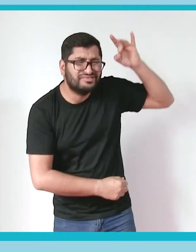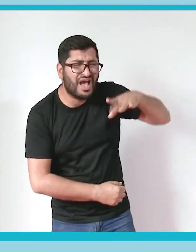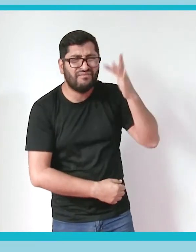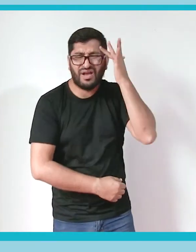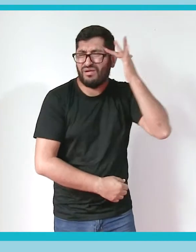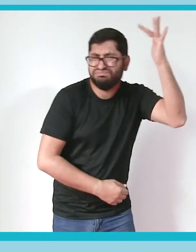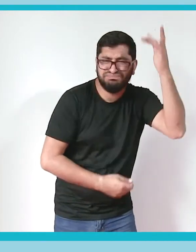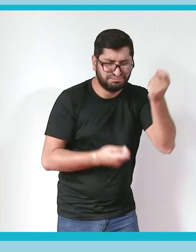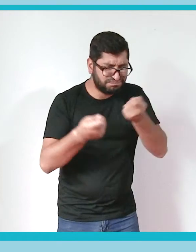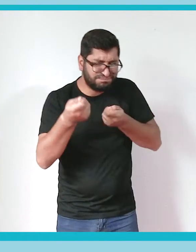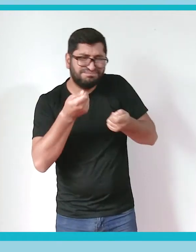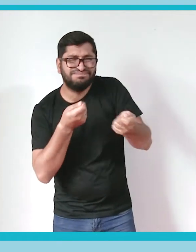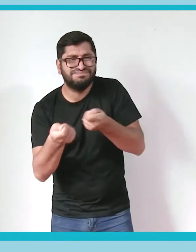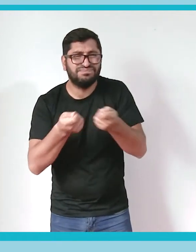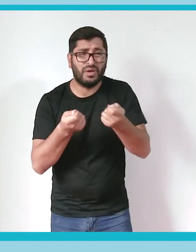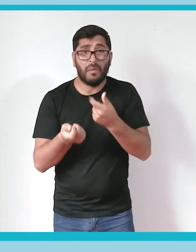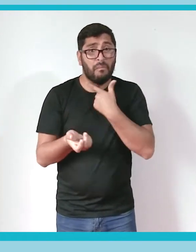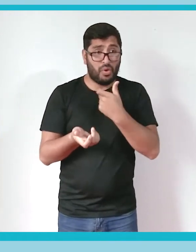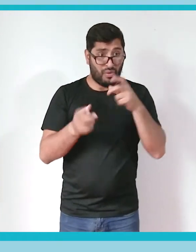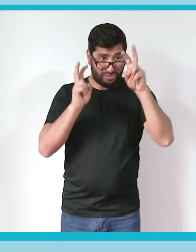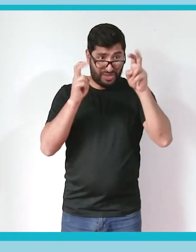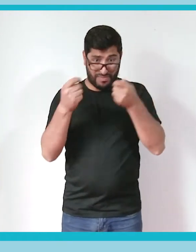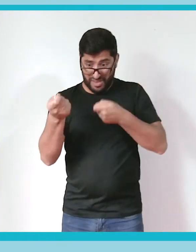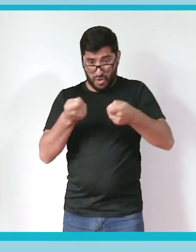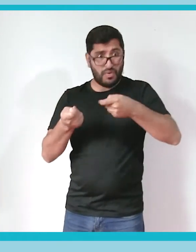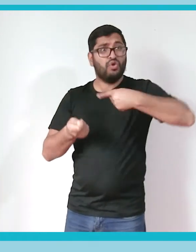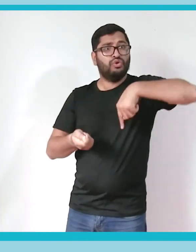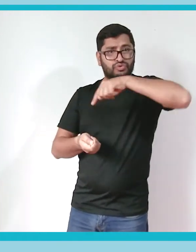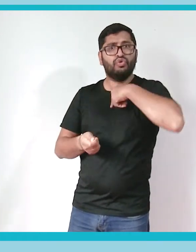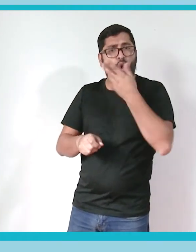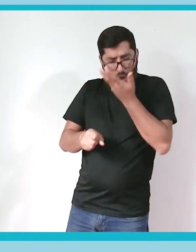negociantes, porque el comercio es una de nuestras